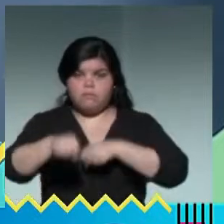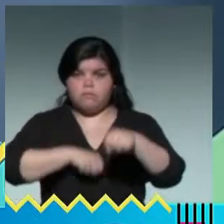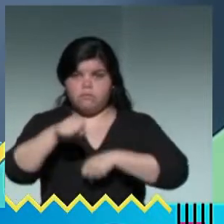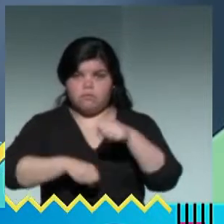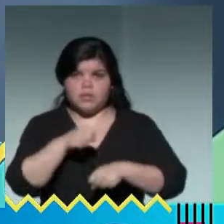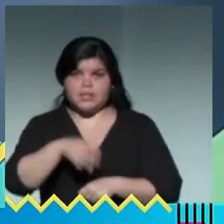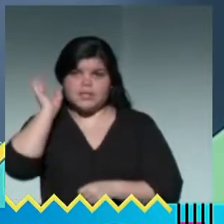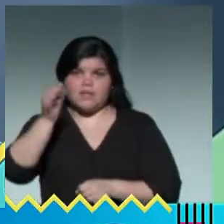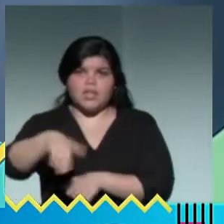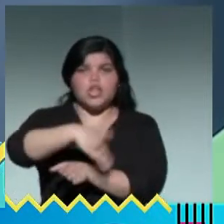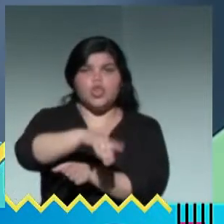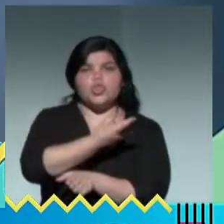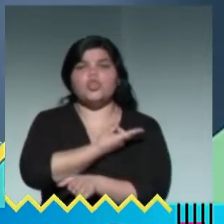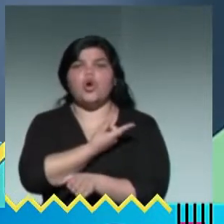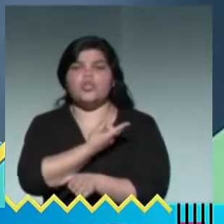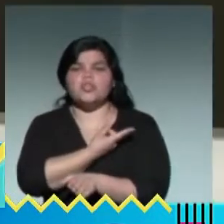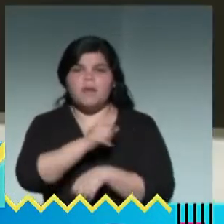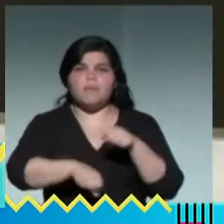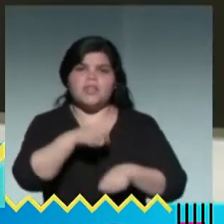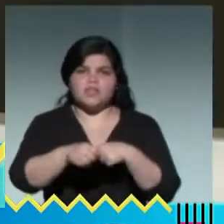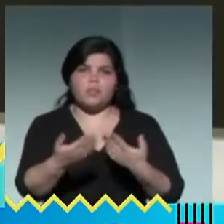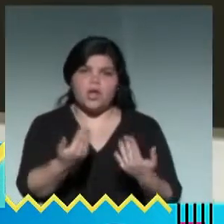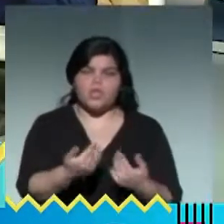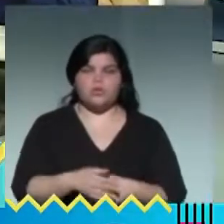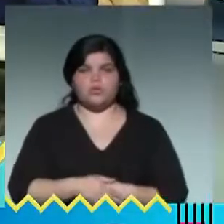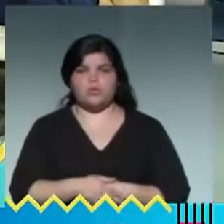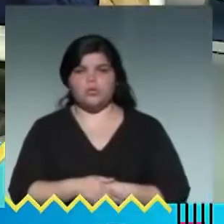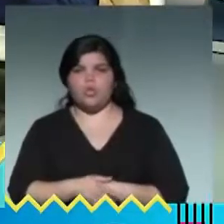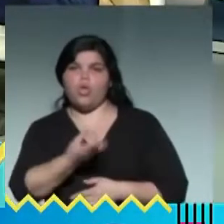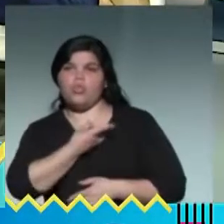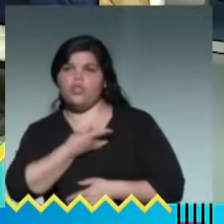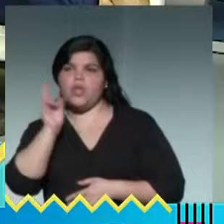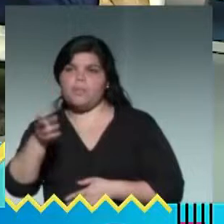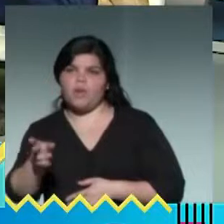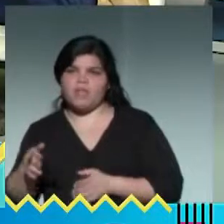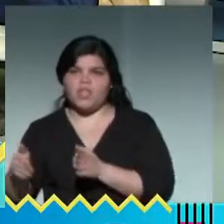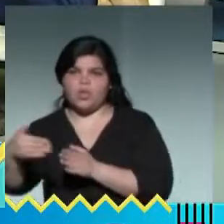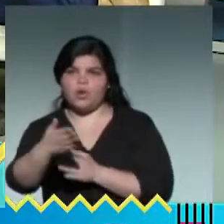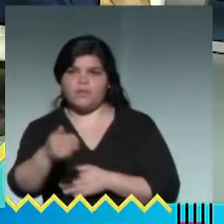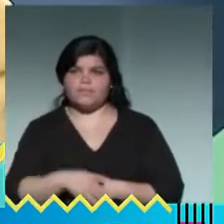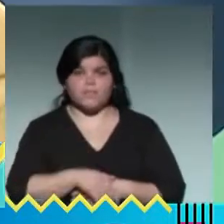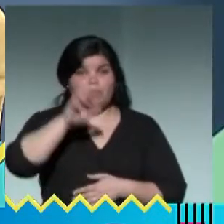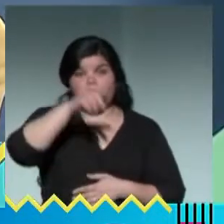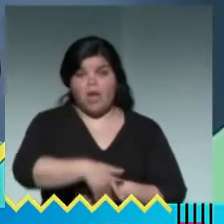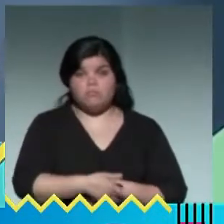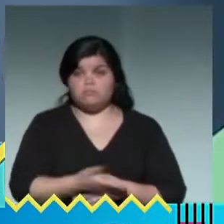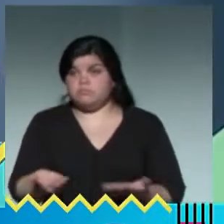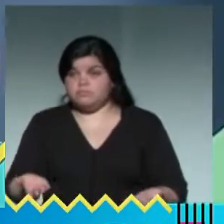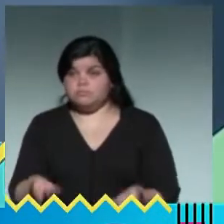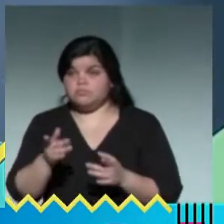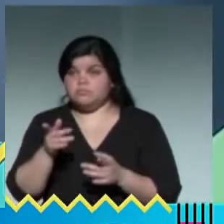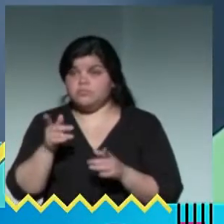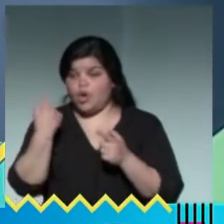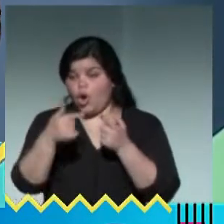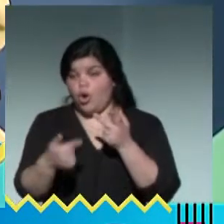las bicisendas en condiciones, dónde no puedo circular. Es planificar, digamos. Entonces, estas cosas que aparte,